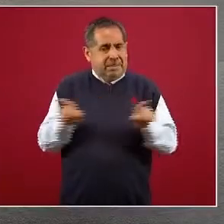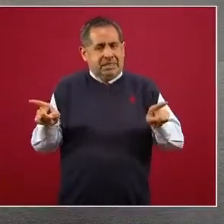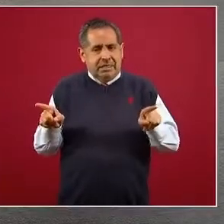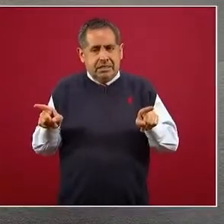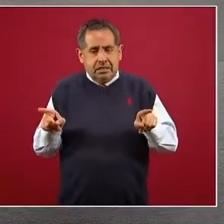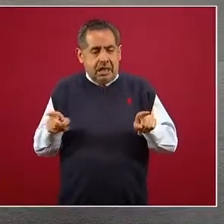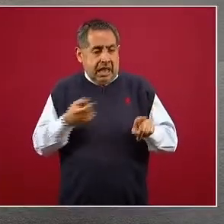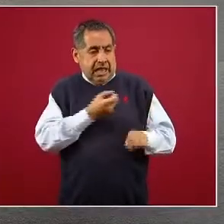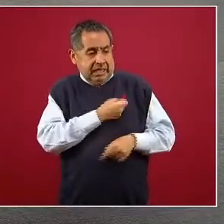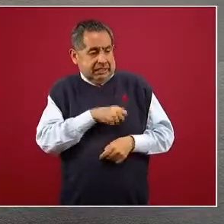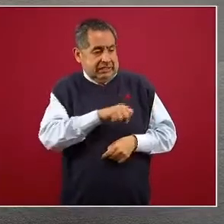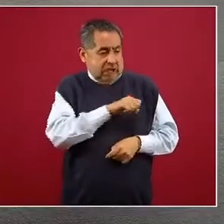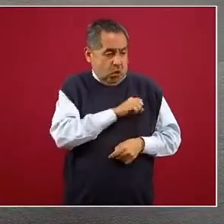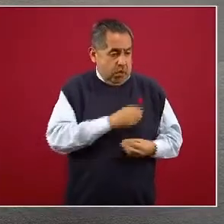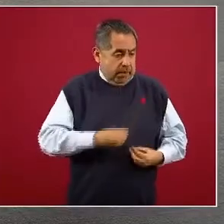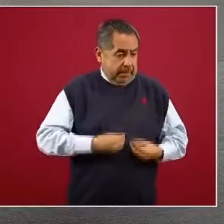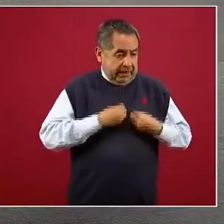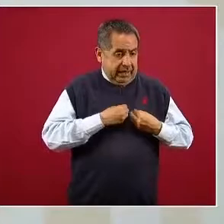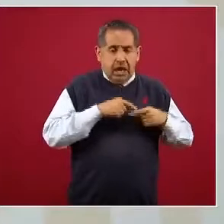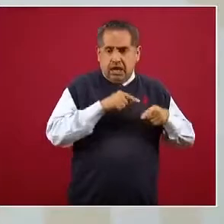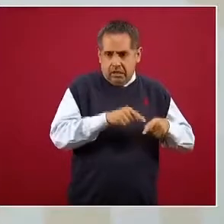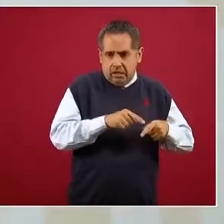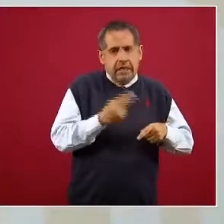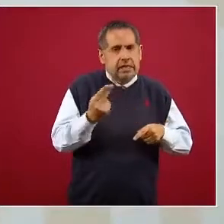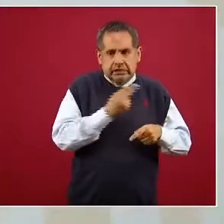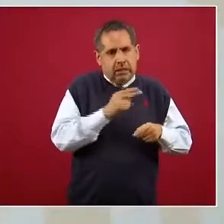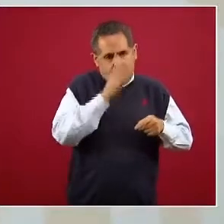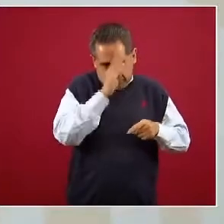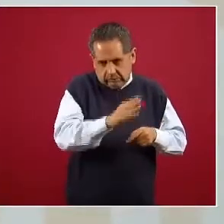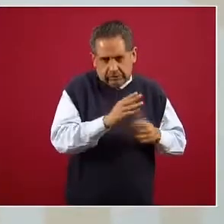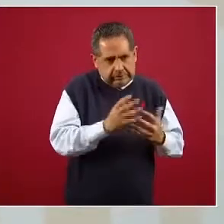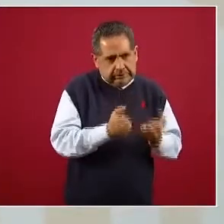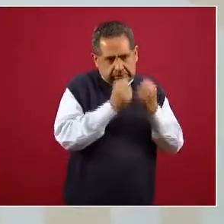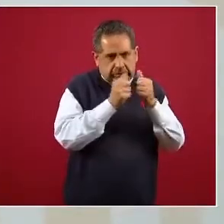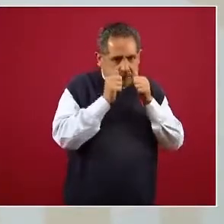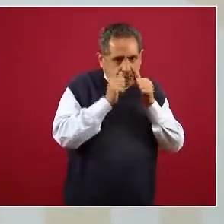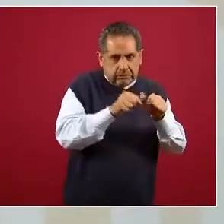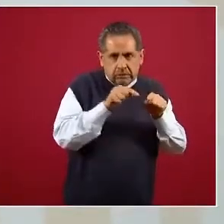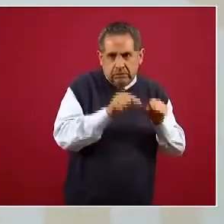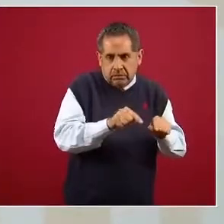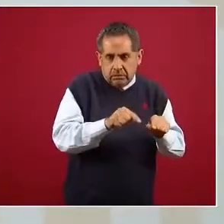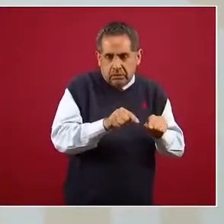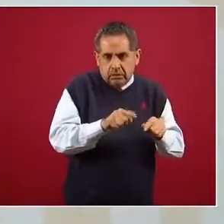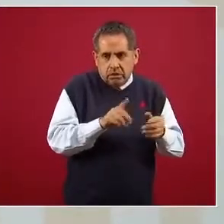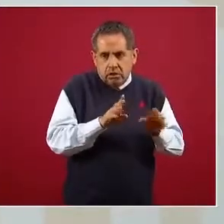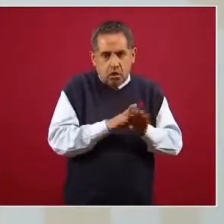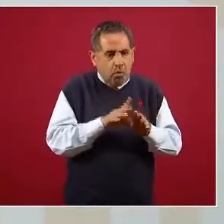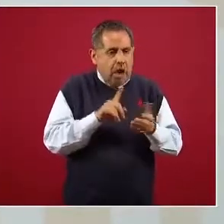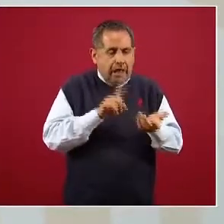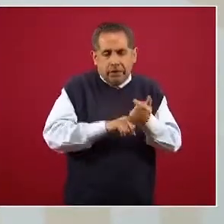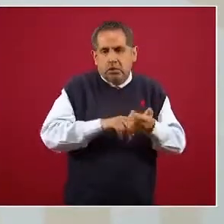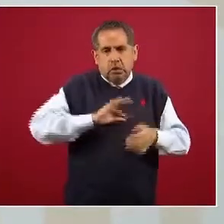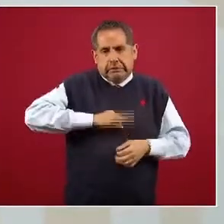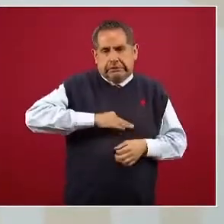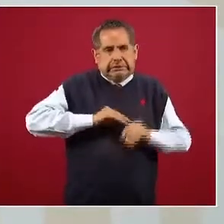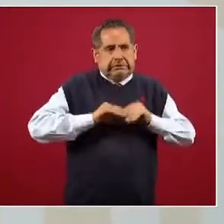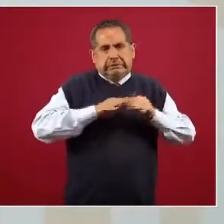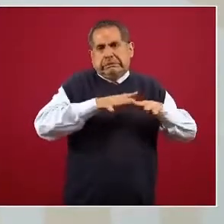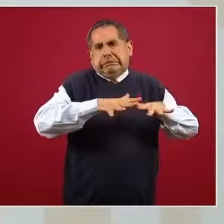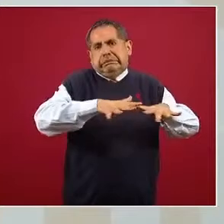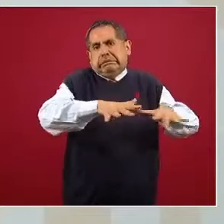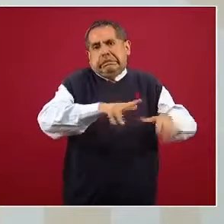la salud y la vida, de manera directa, en la medida en que tenemos una partícula biológica, tenemos un